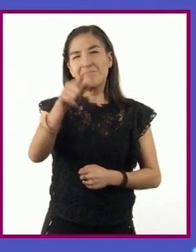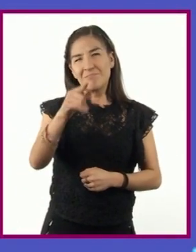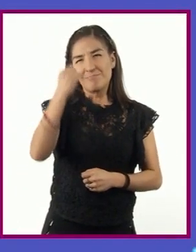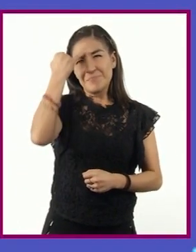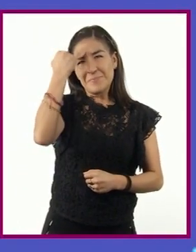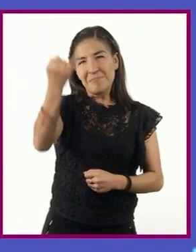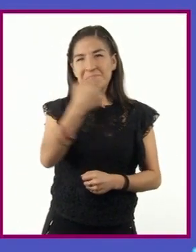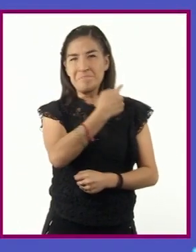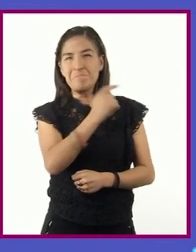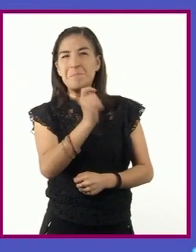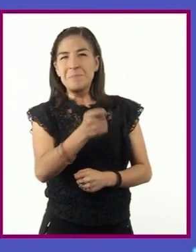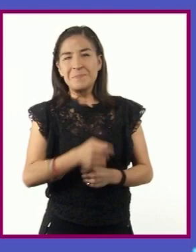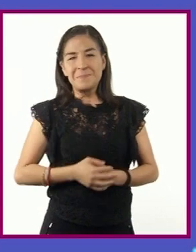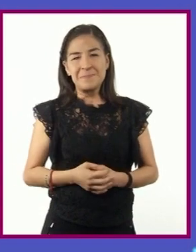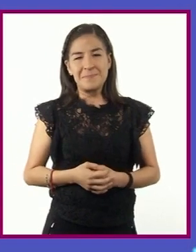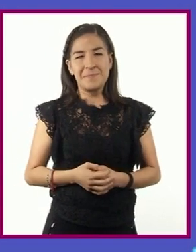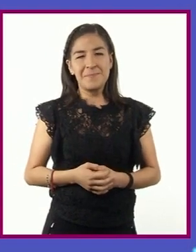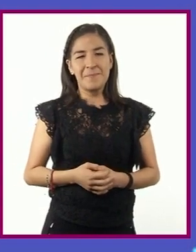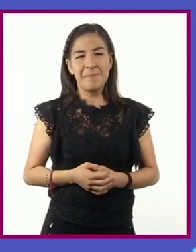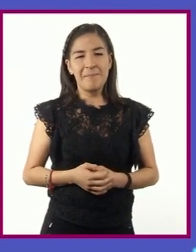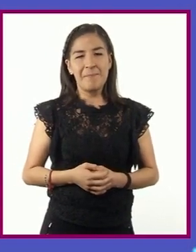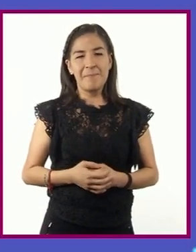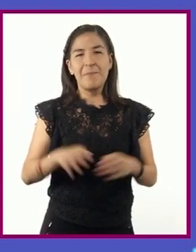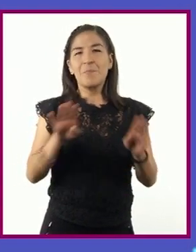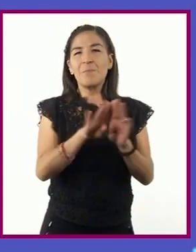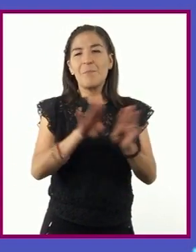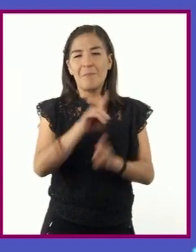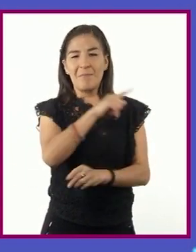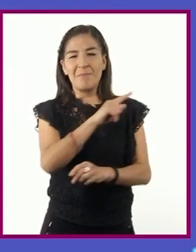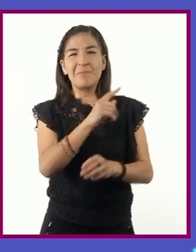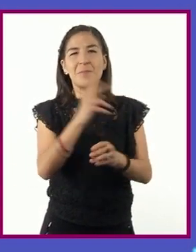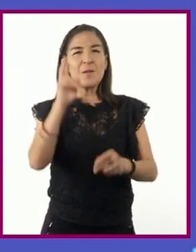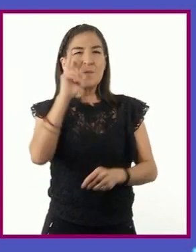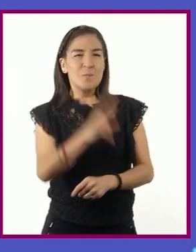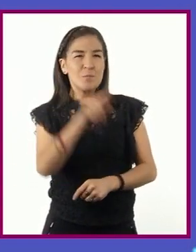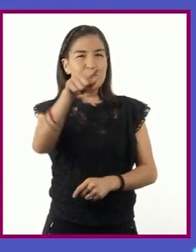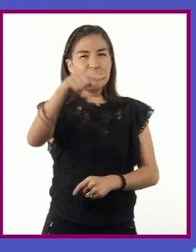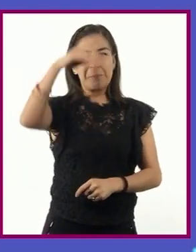mente? ¿Qué les hace decir o pensar al verla?